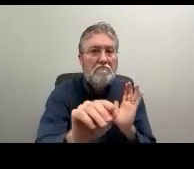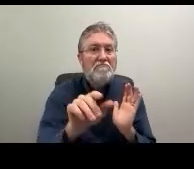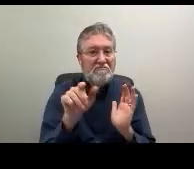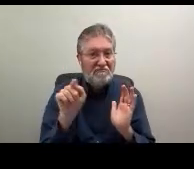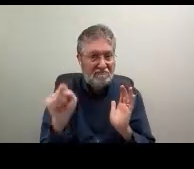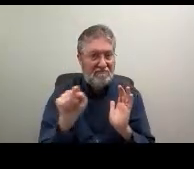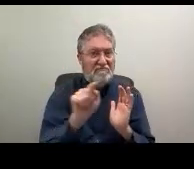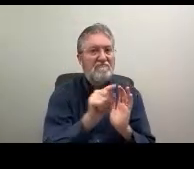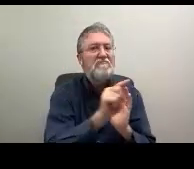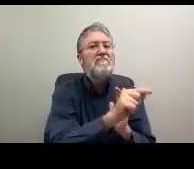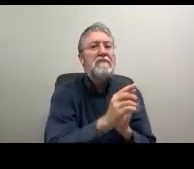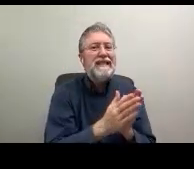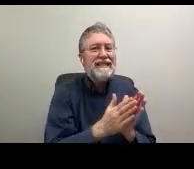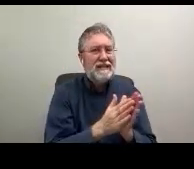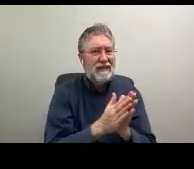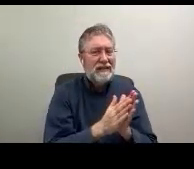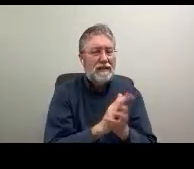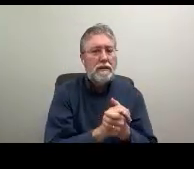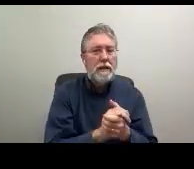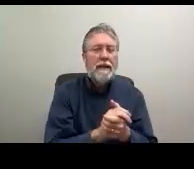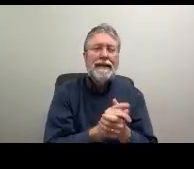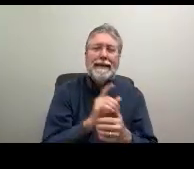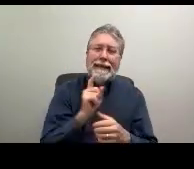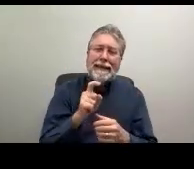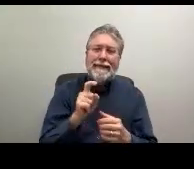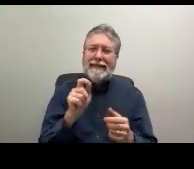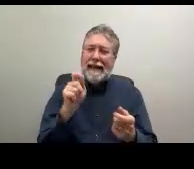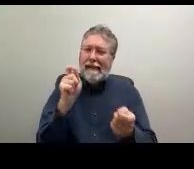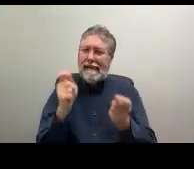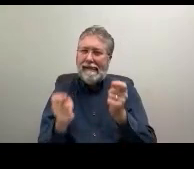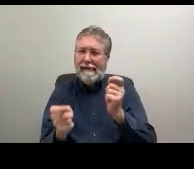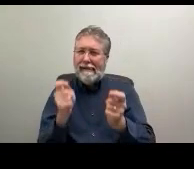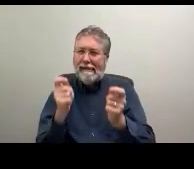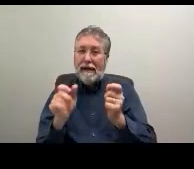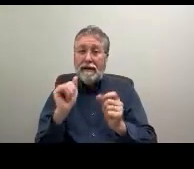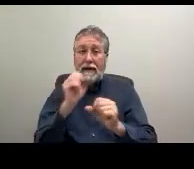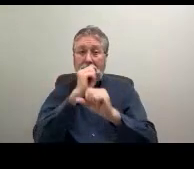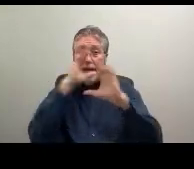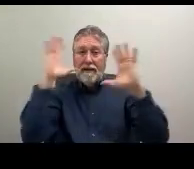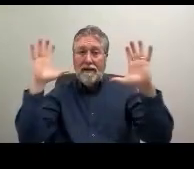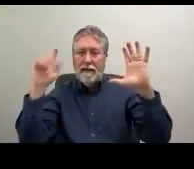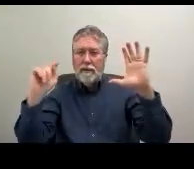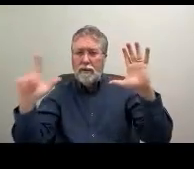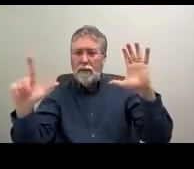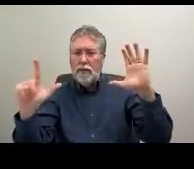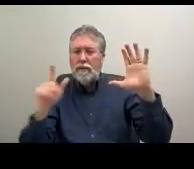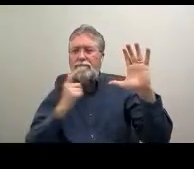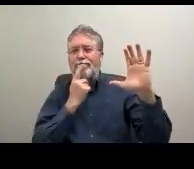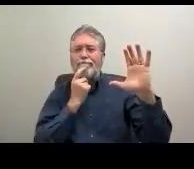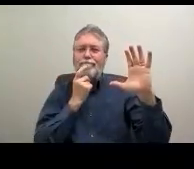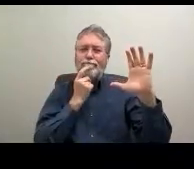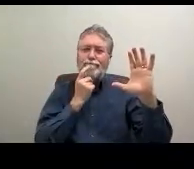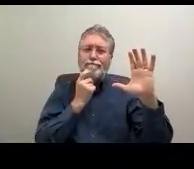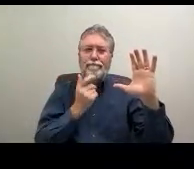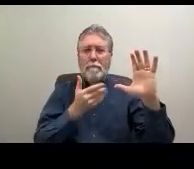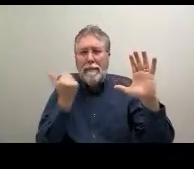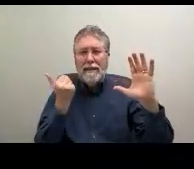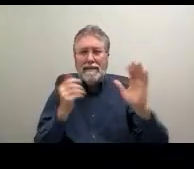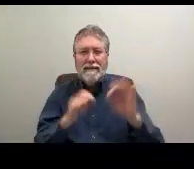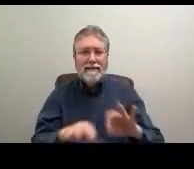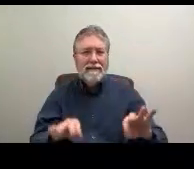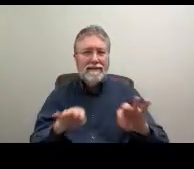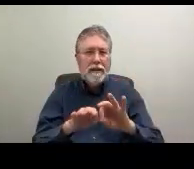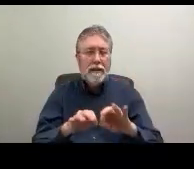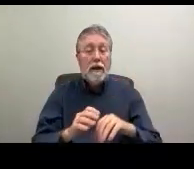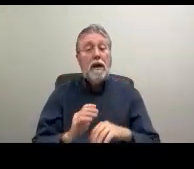Tendremos que jugar un poco con la herramienta de visualización para ver realmente dónde está su valor, y creo que será nuestra intención